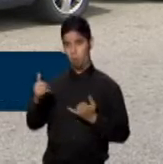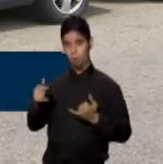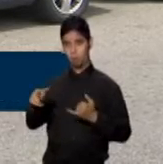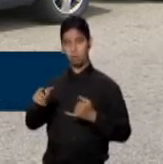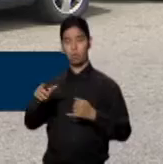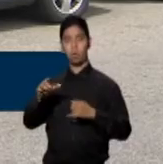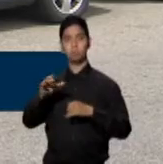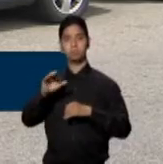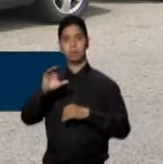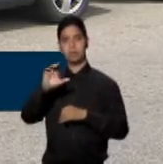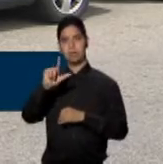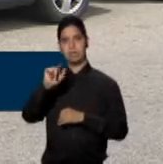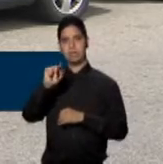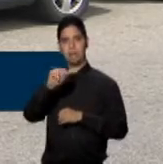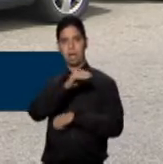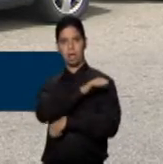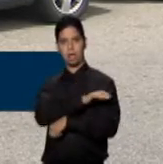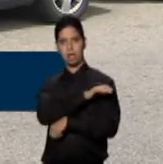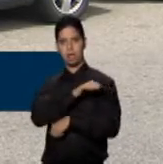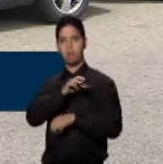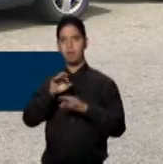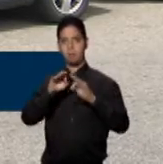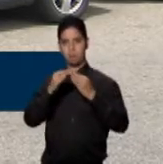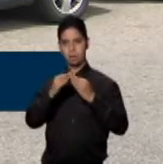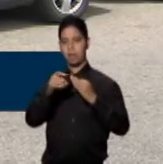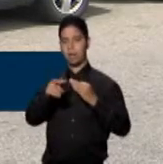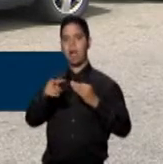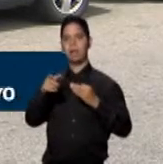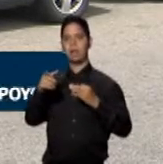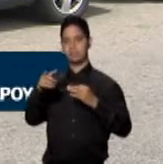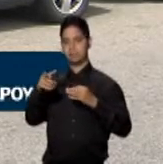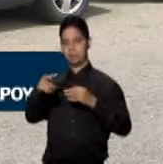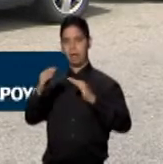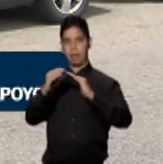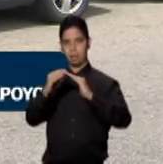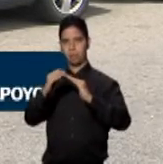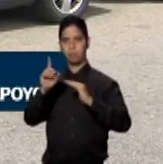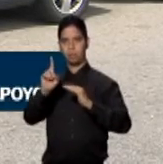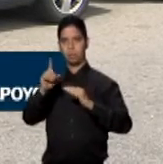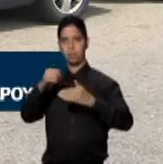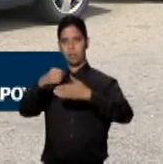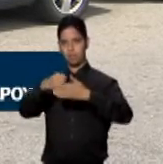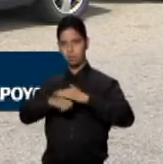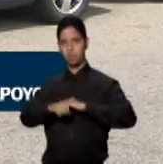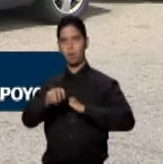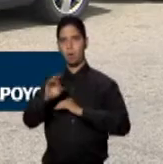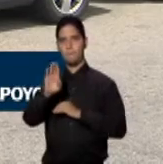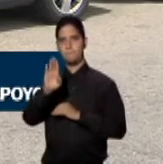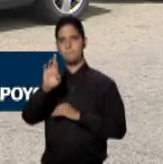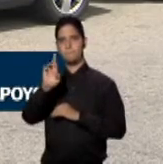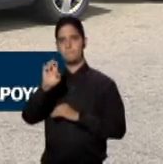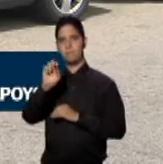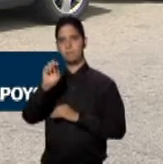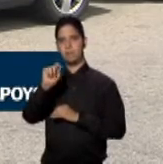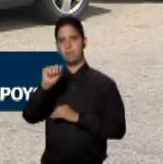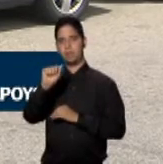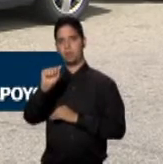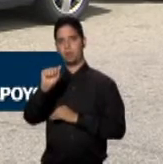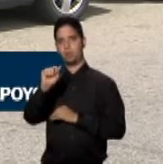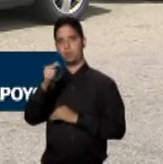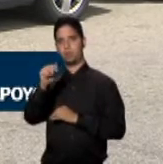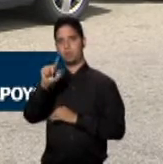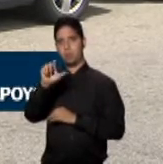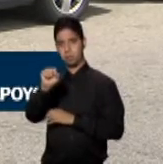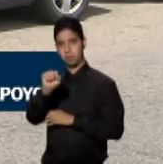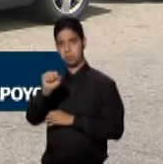el 10 de abril de 1933 nació Belda González. Hablamos con su nieta, quien nos indica cómo marcó su vida y cómo en